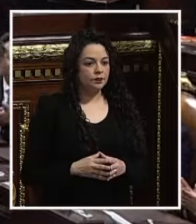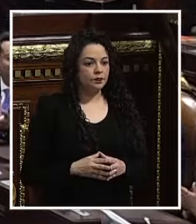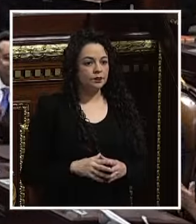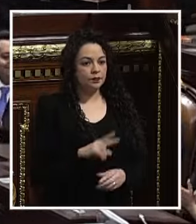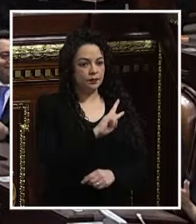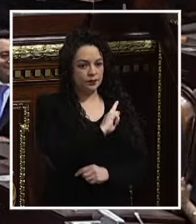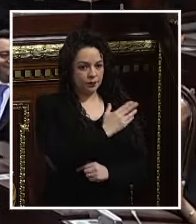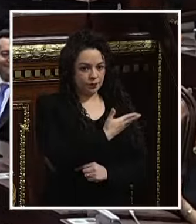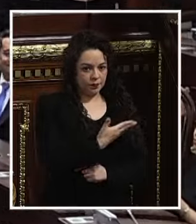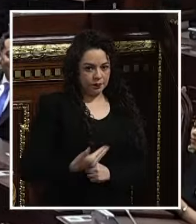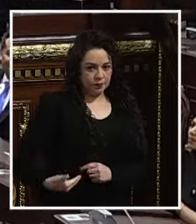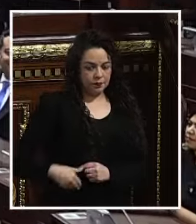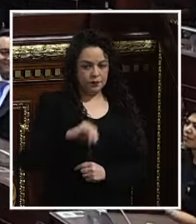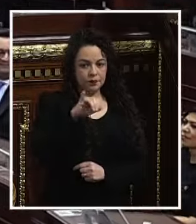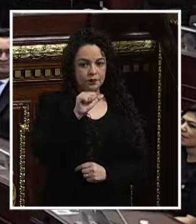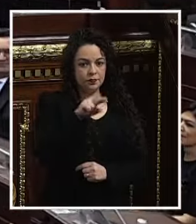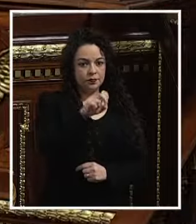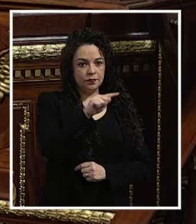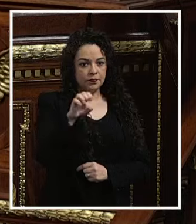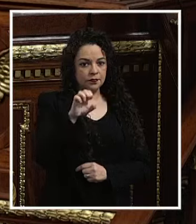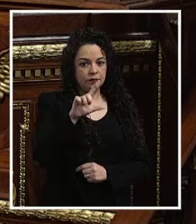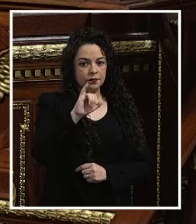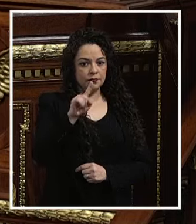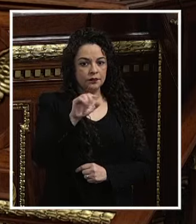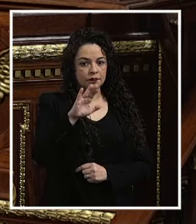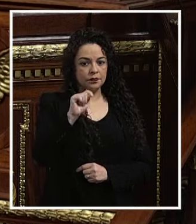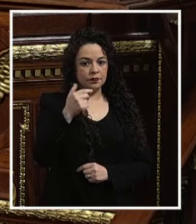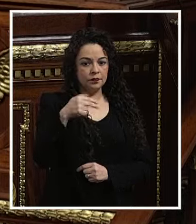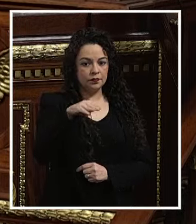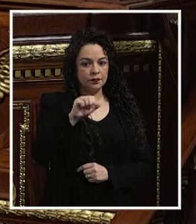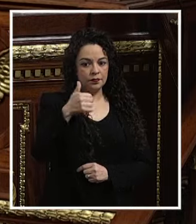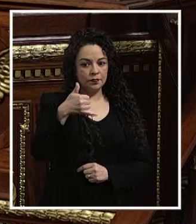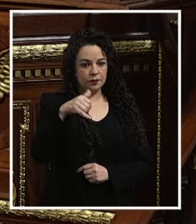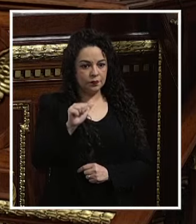Vicepresidenta, Janet Elizabeth Guerrero Maya.